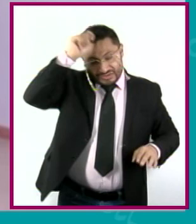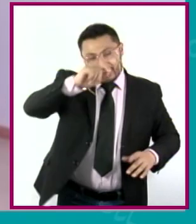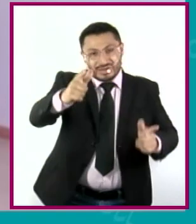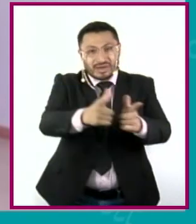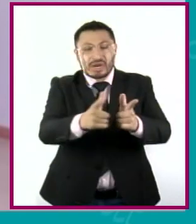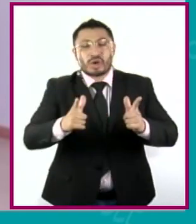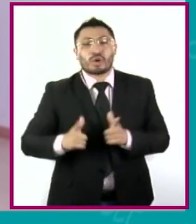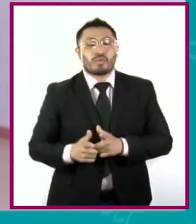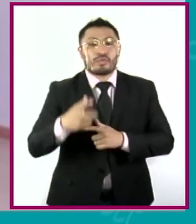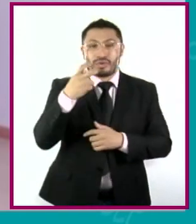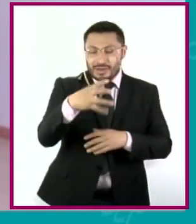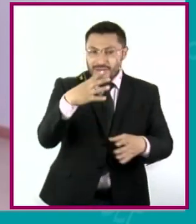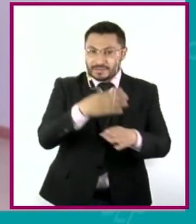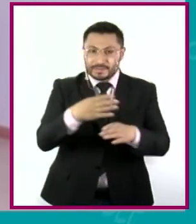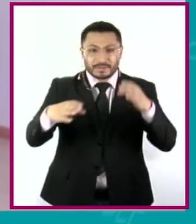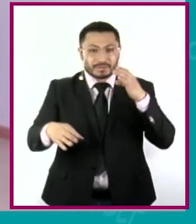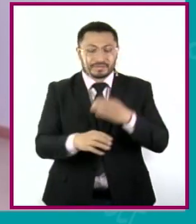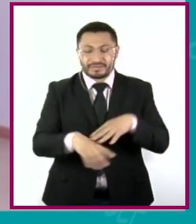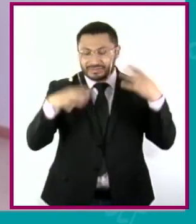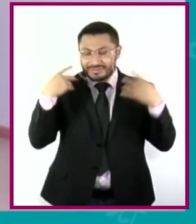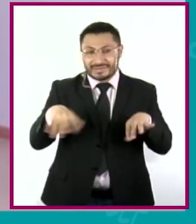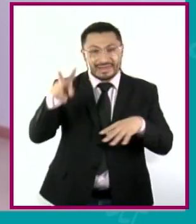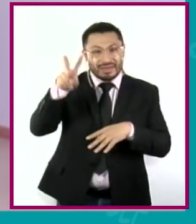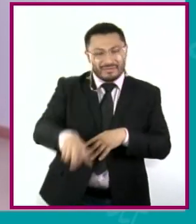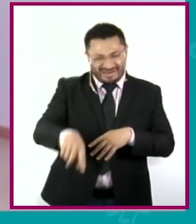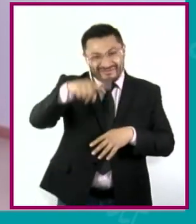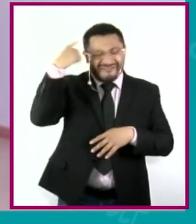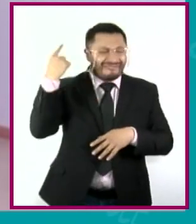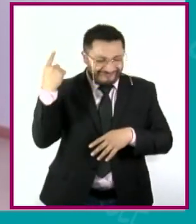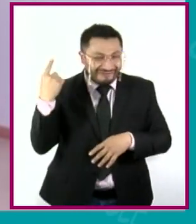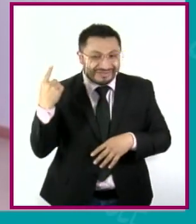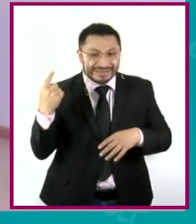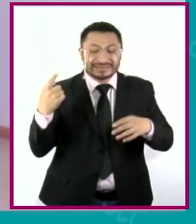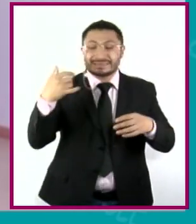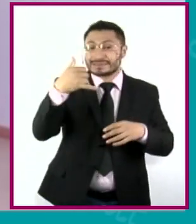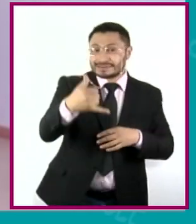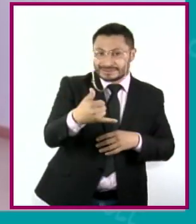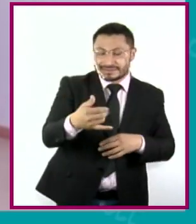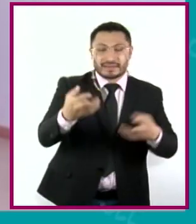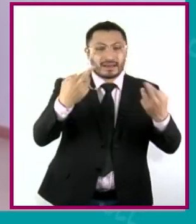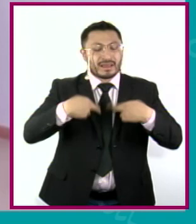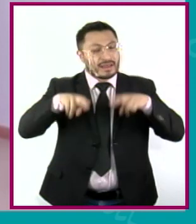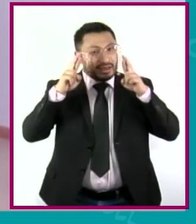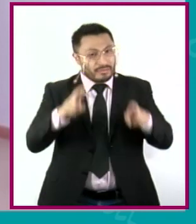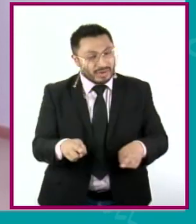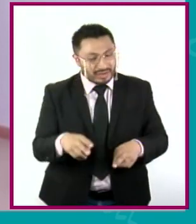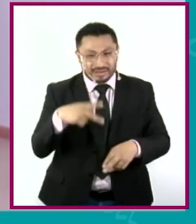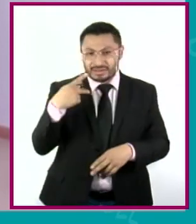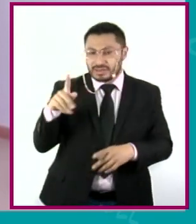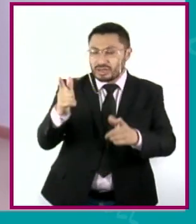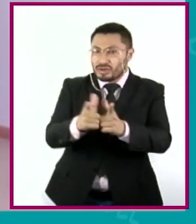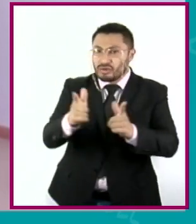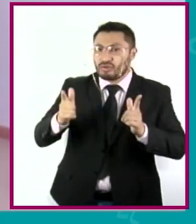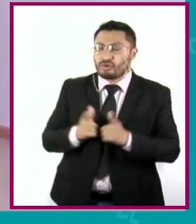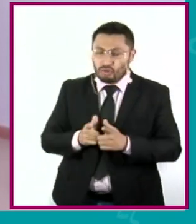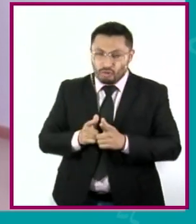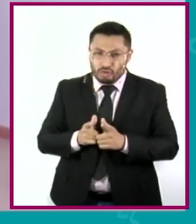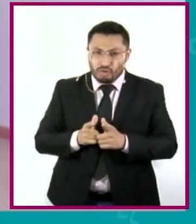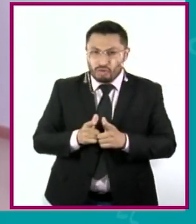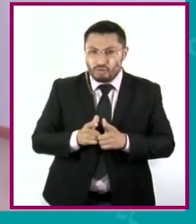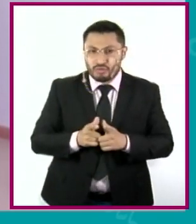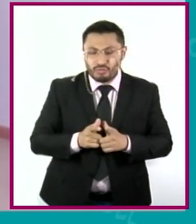Es una cosa verdaderamente sencilla y con las representaciones de ese grupo